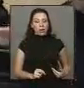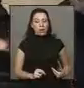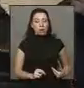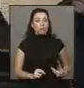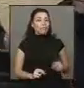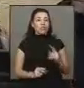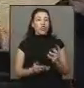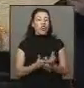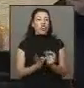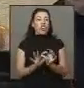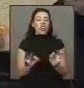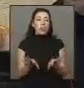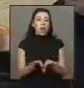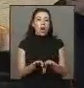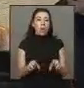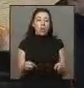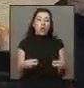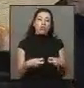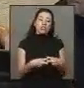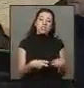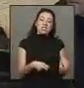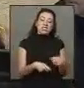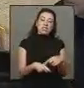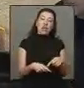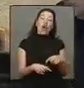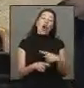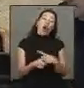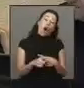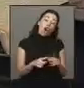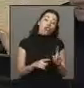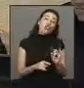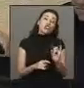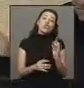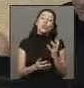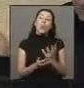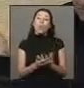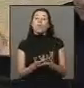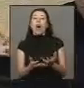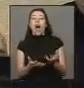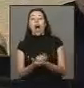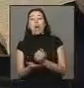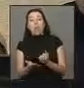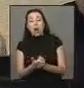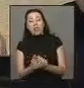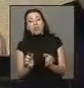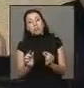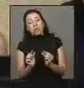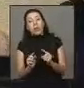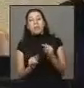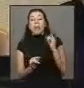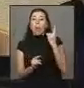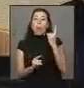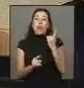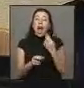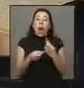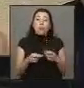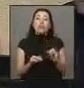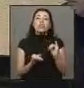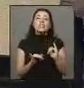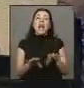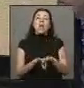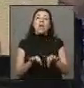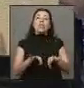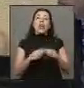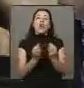ningún acuerdo con ningún gremio, otros donde llegó con acuerdos parciales y solo en una ocasión llegó con acuerdo completo,